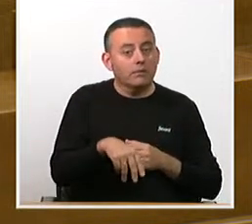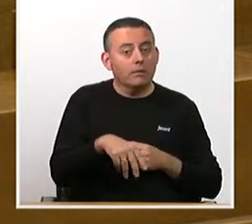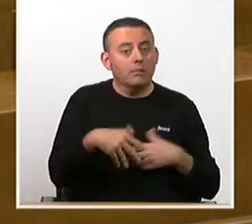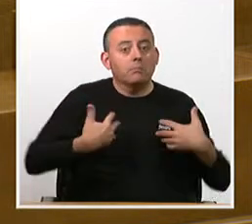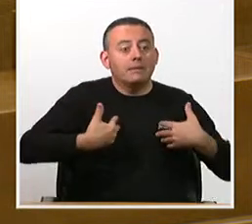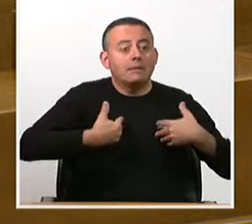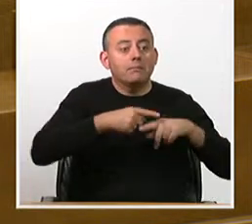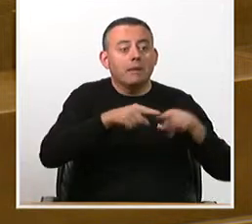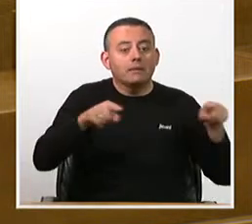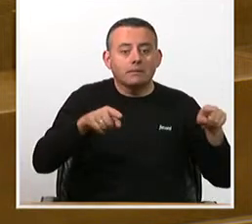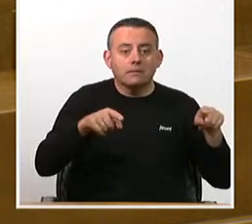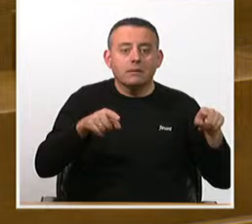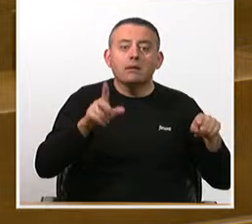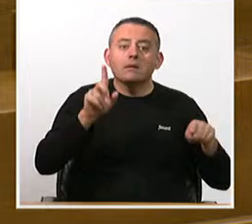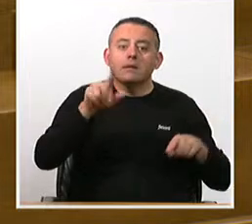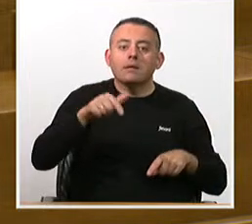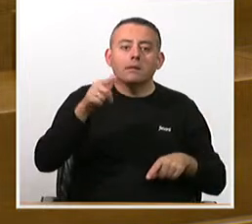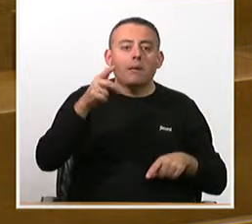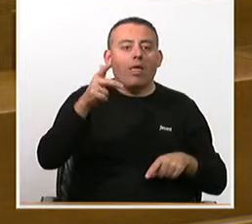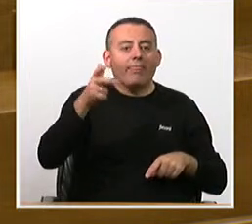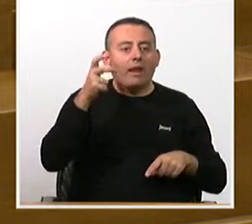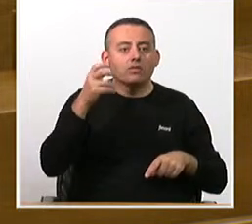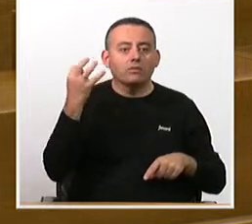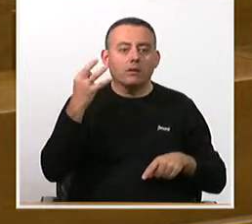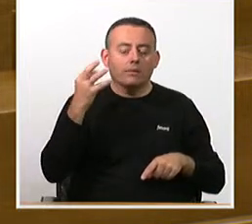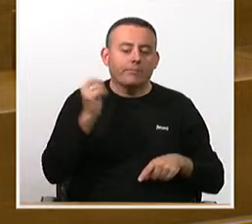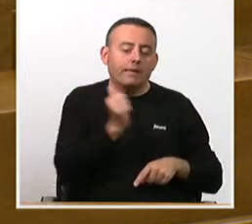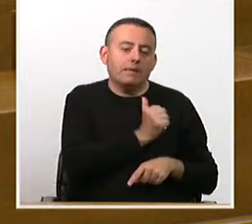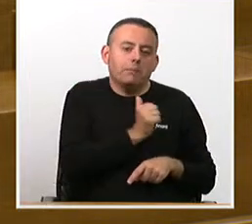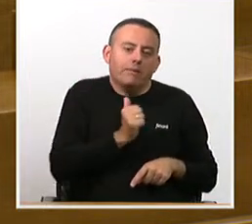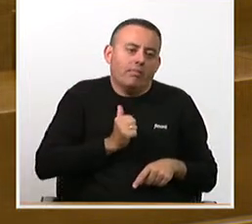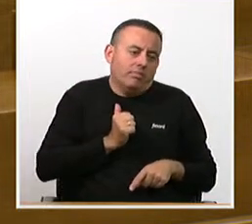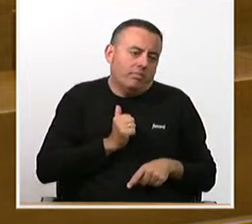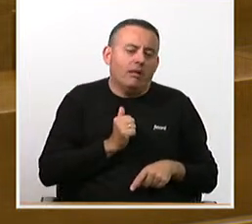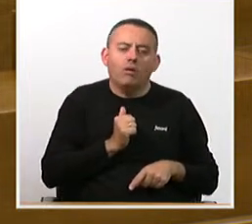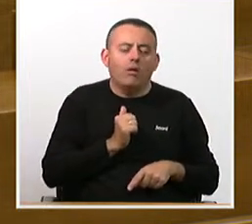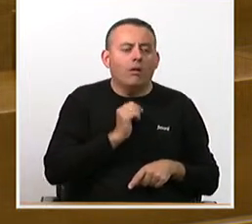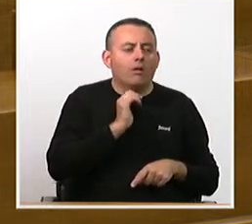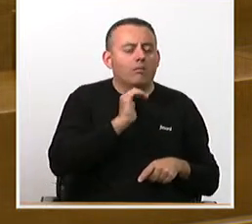v y no ser u en unan